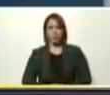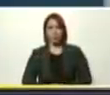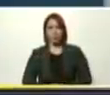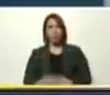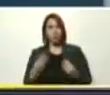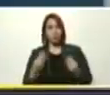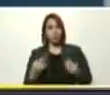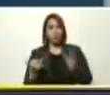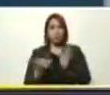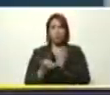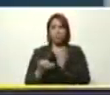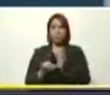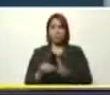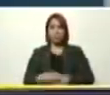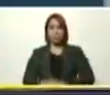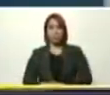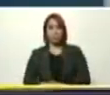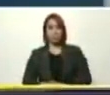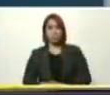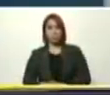Mucha cercanía